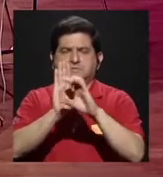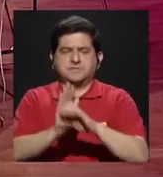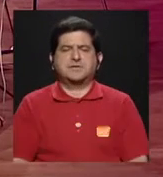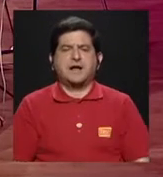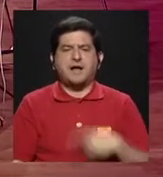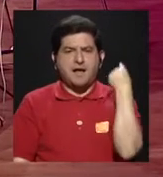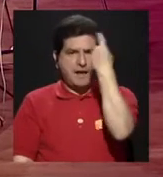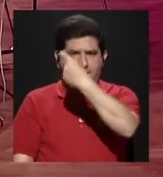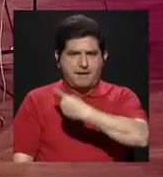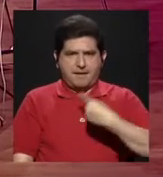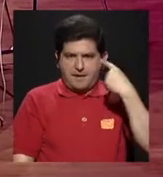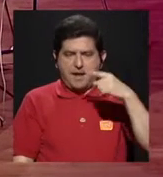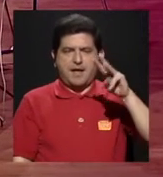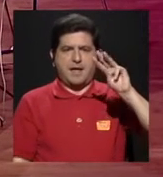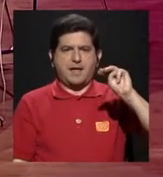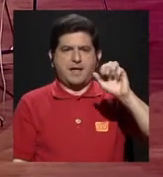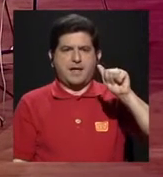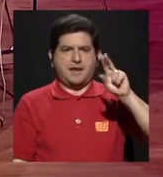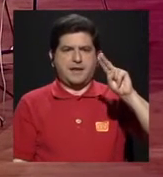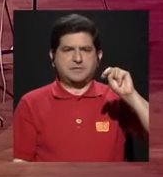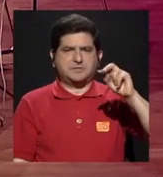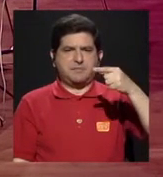Manglar, como las pueden observar.